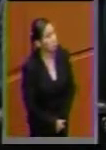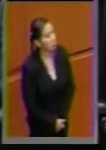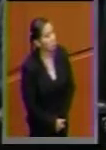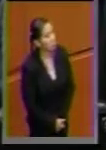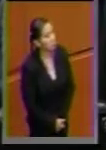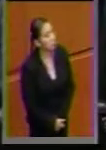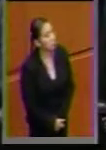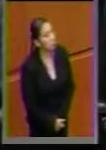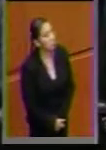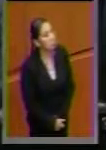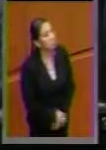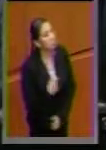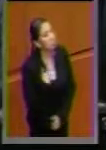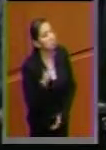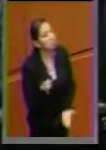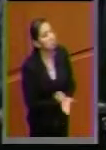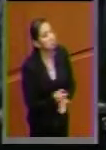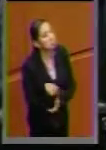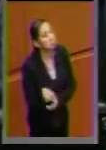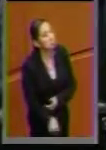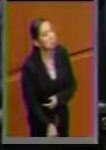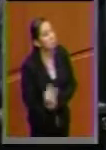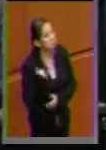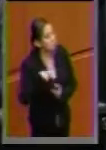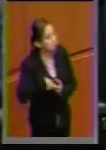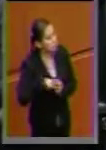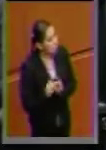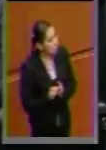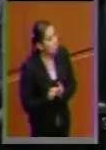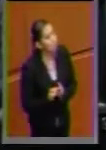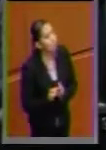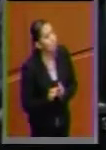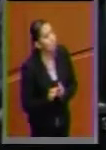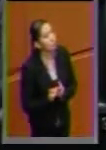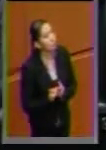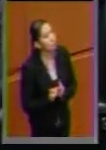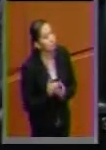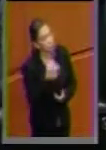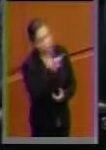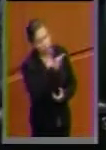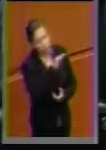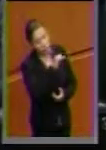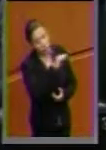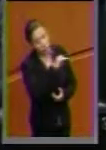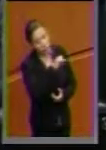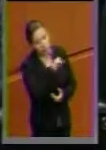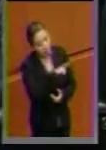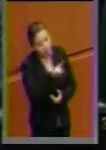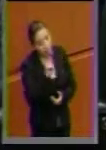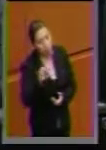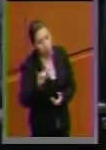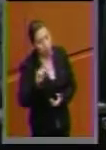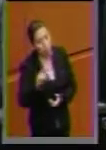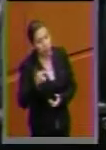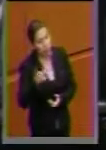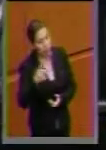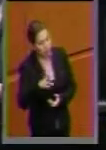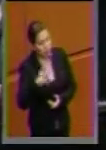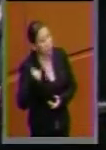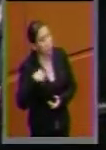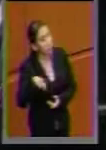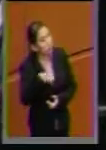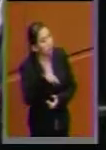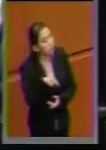porque probamos aquí de entrada que el fiscal y el procurador de justicia hoy fiscal